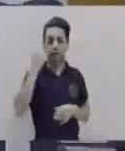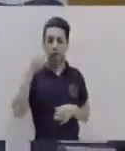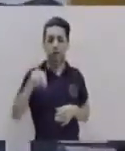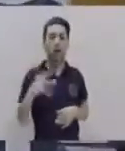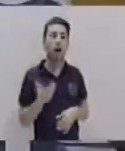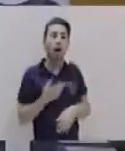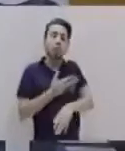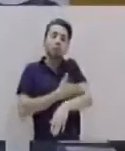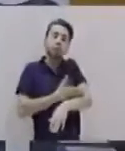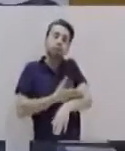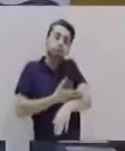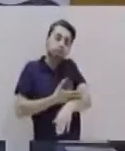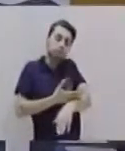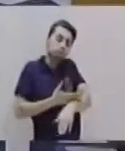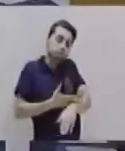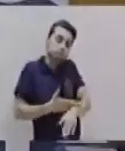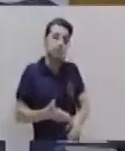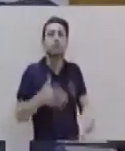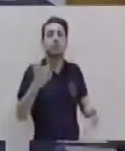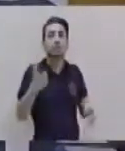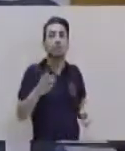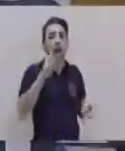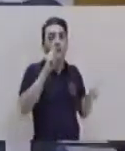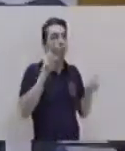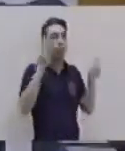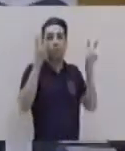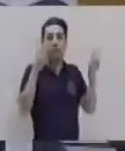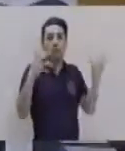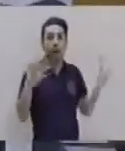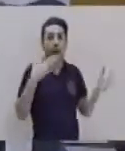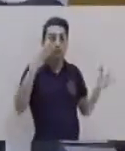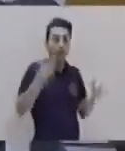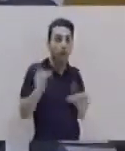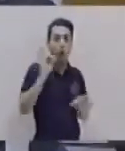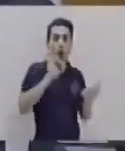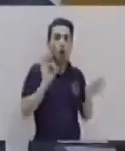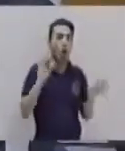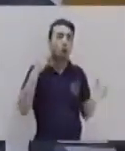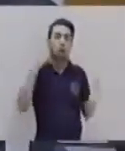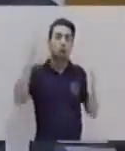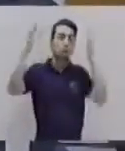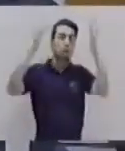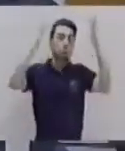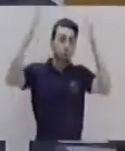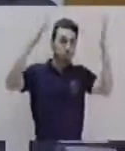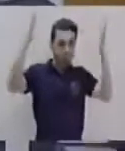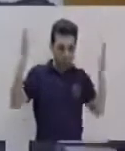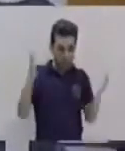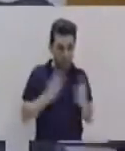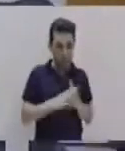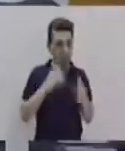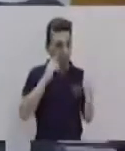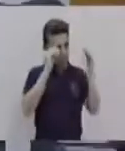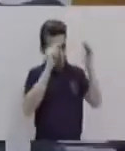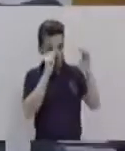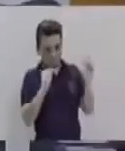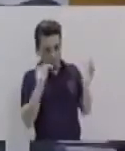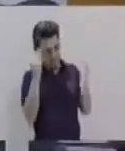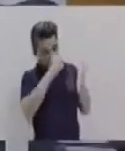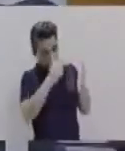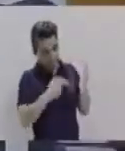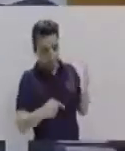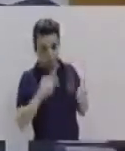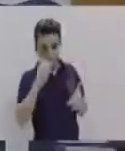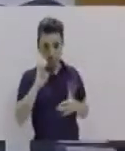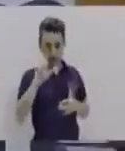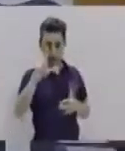era un relato de algún hecho verídico o ficticio. O ficticio. Y vamos a analizar los siguientes elementos. Pero ahora vamos a ver